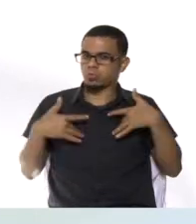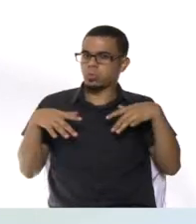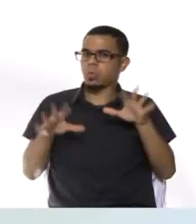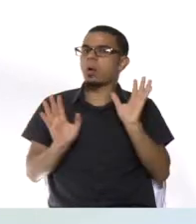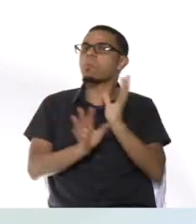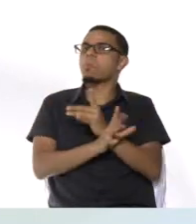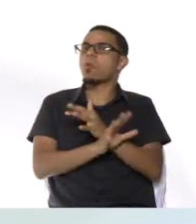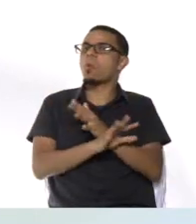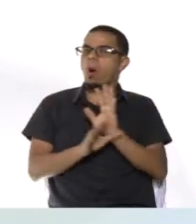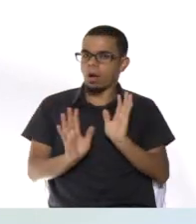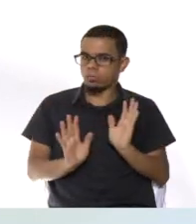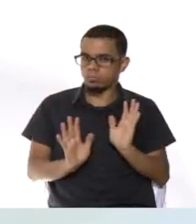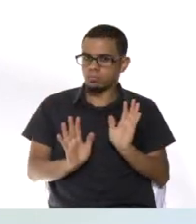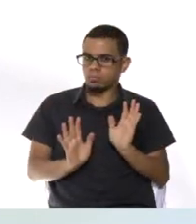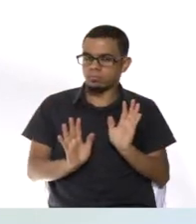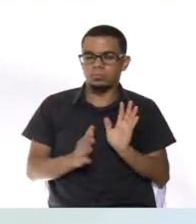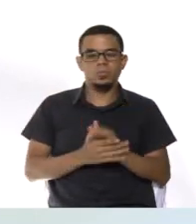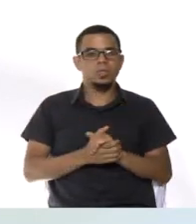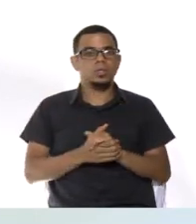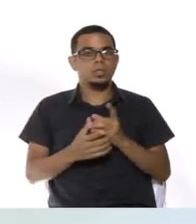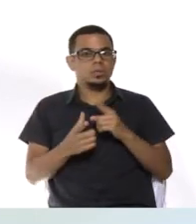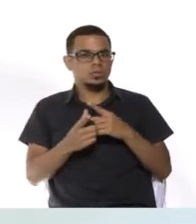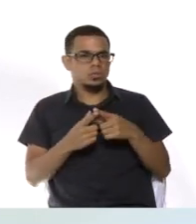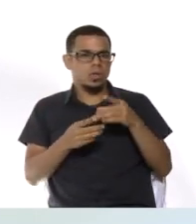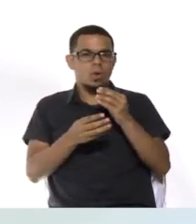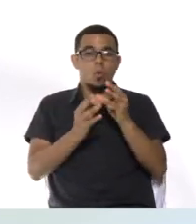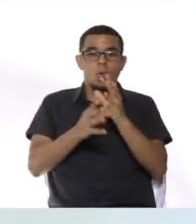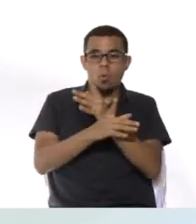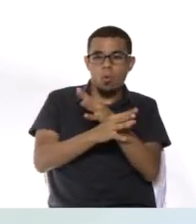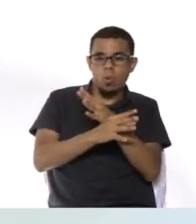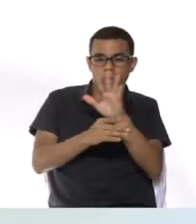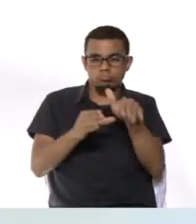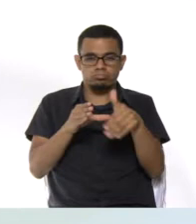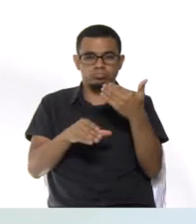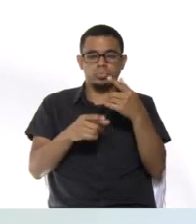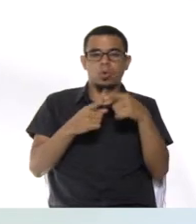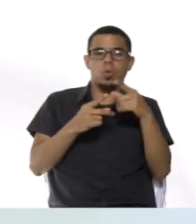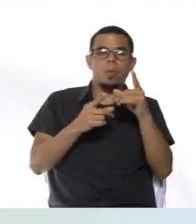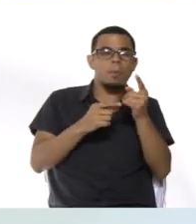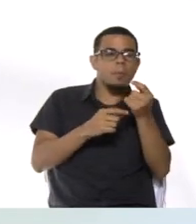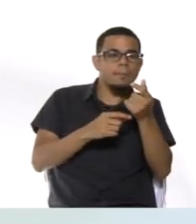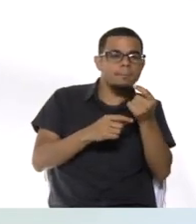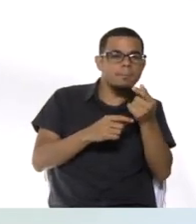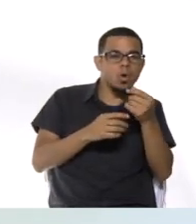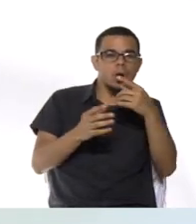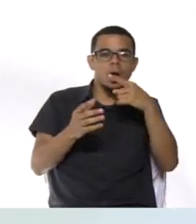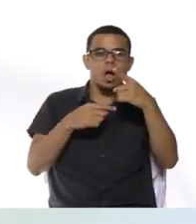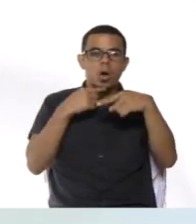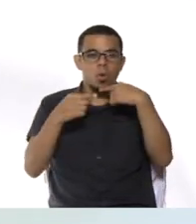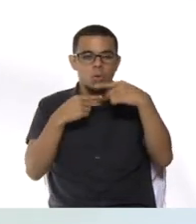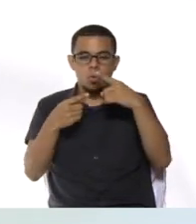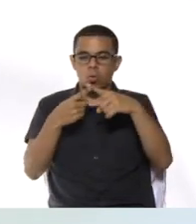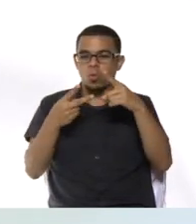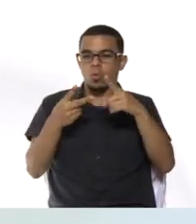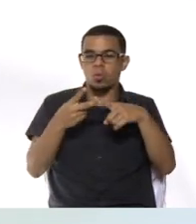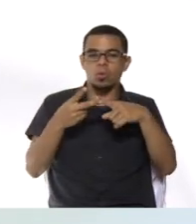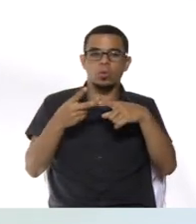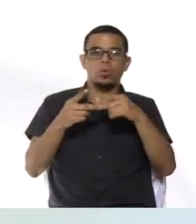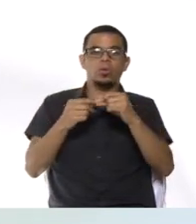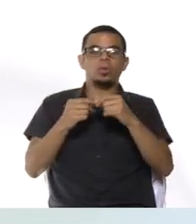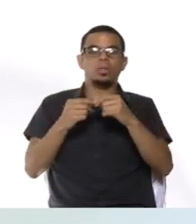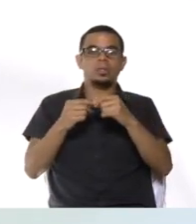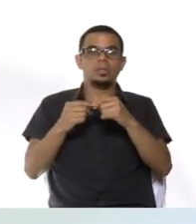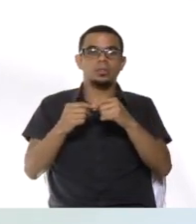ver. Es un juego que podemos hacer utilizando cartón, utilizando un poco de pintura o también utilizando hojas de colores si no